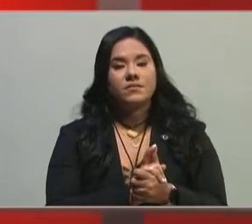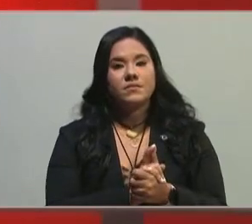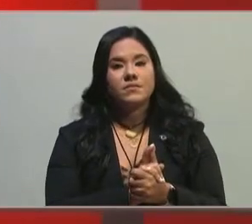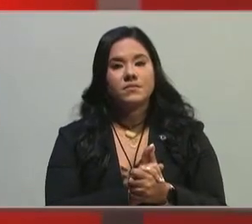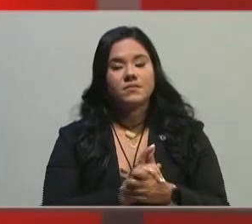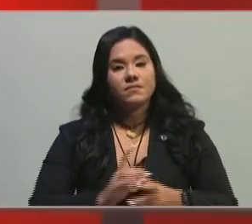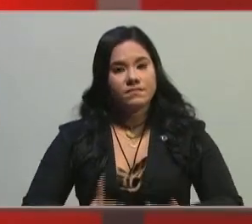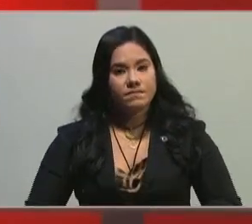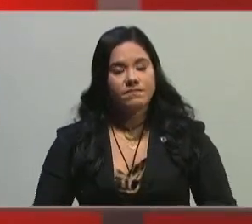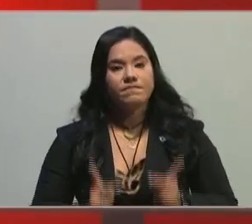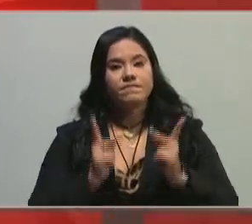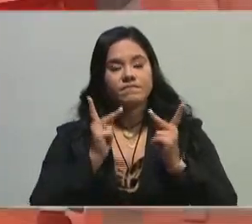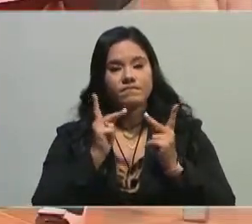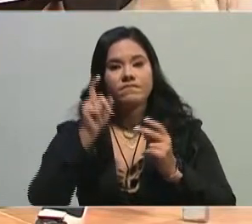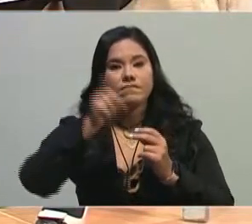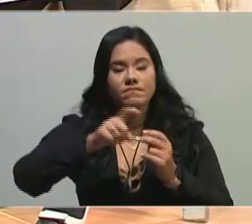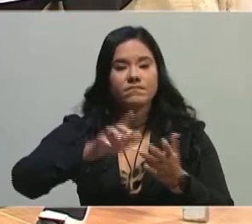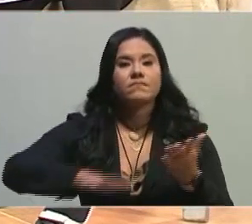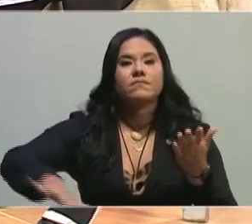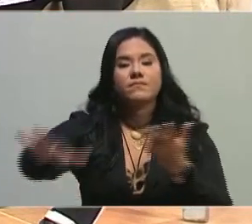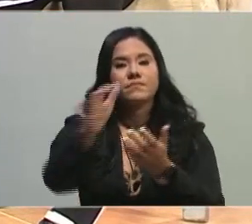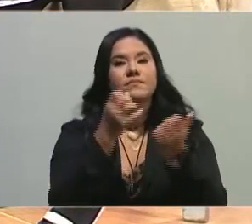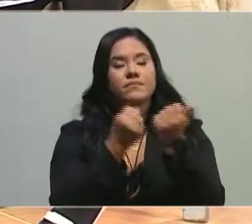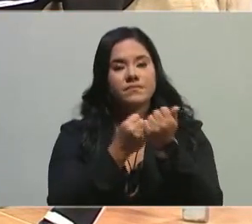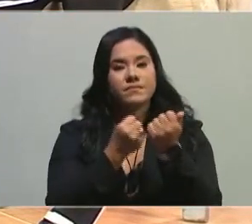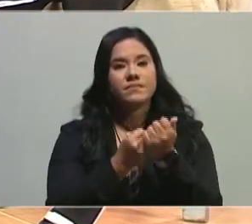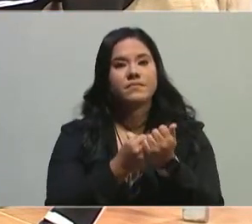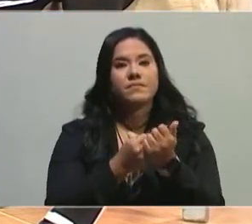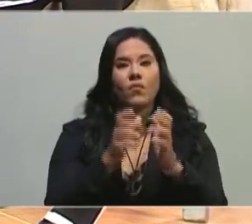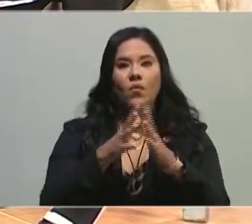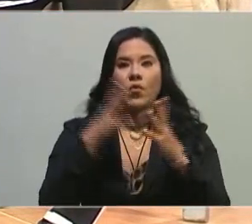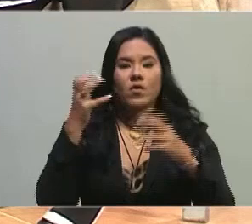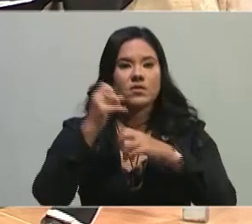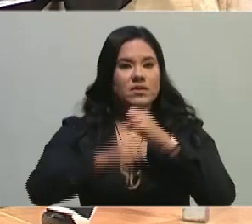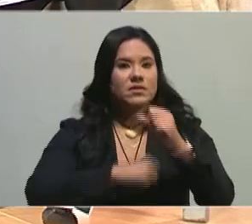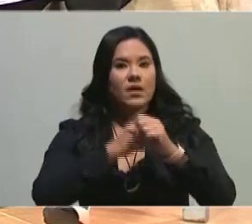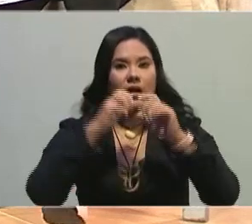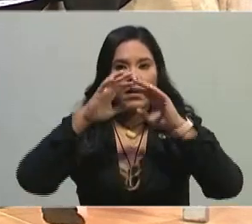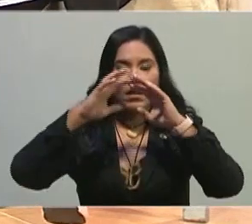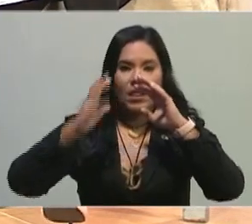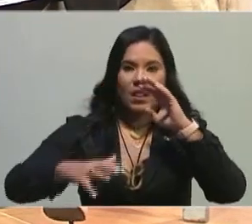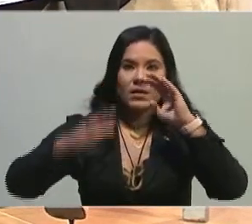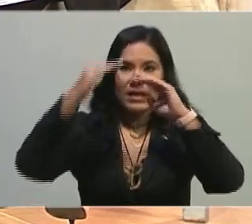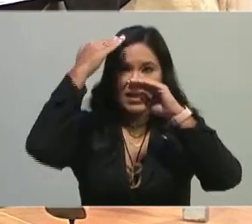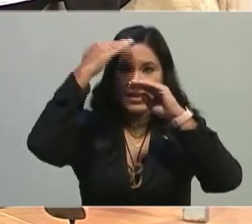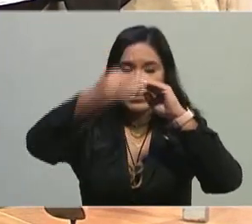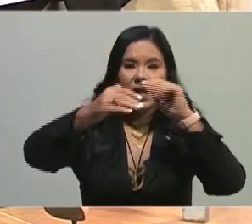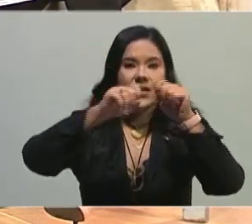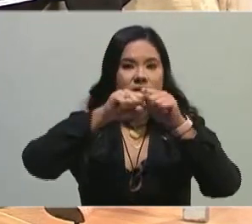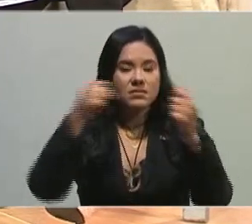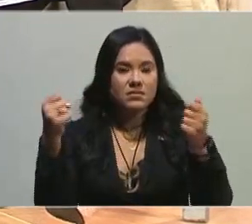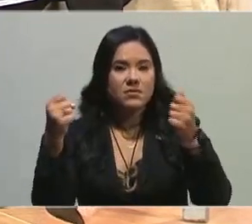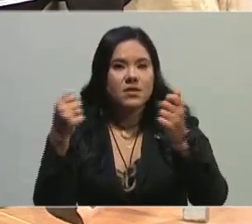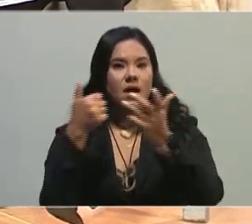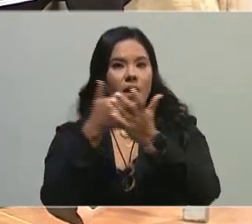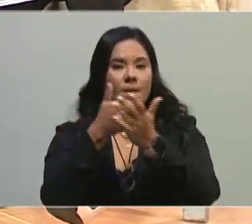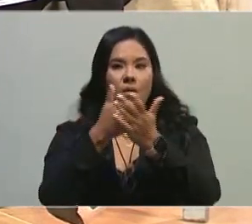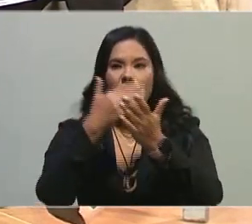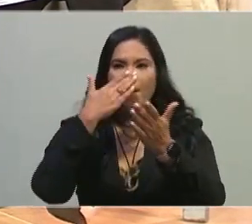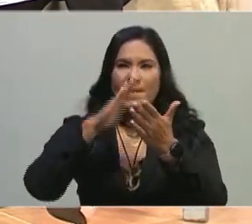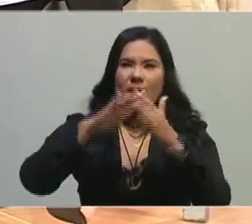vivienda que tenían más de 25 años que tenían esos techos en total y mala